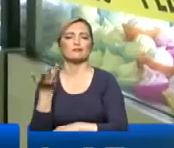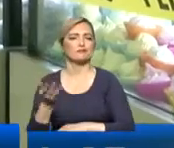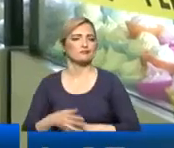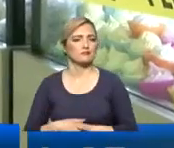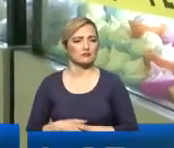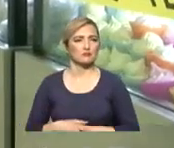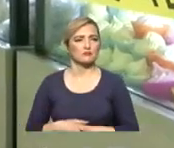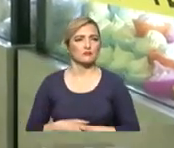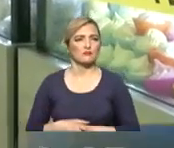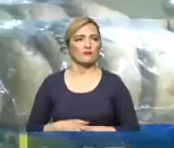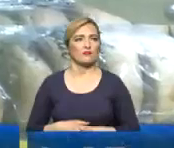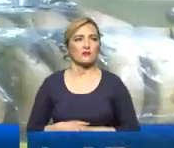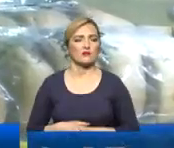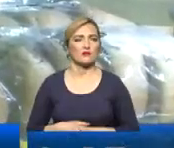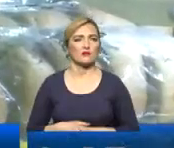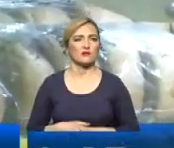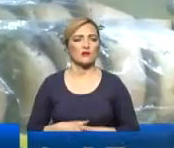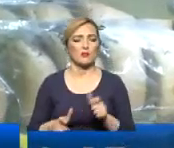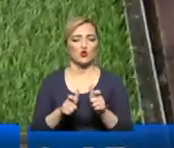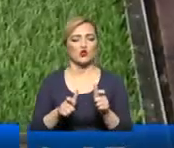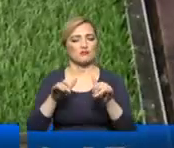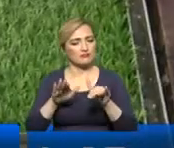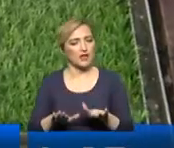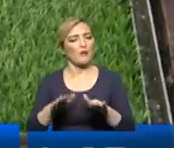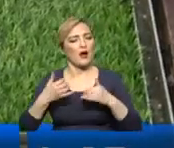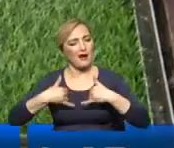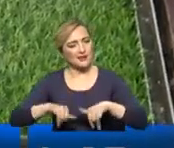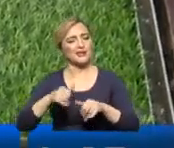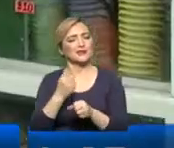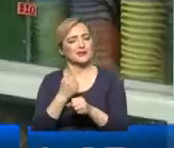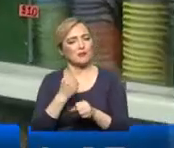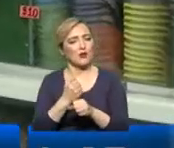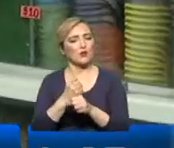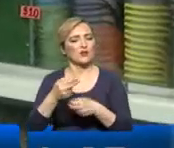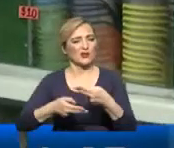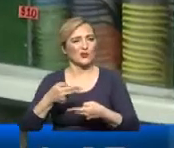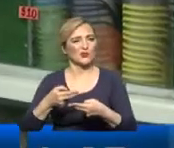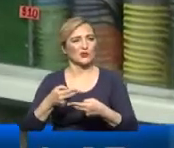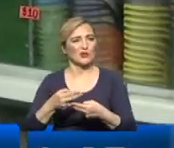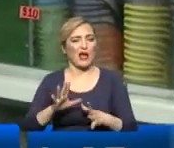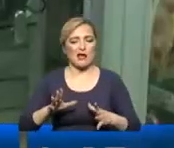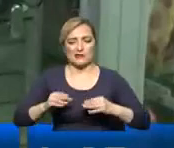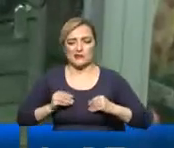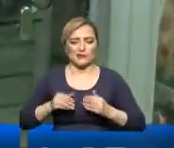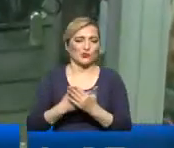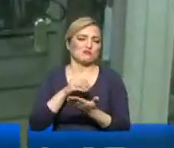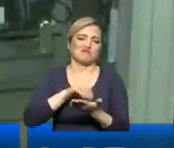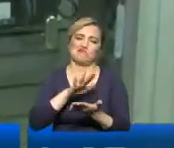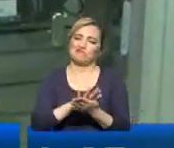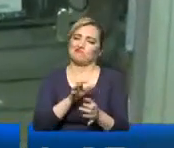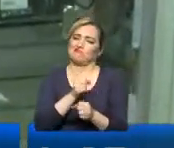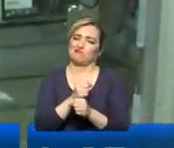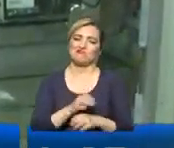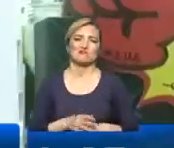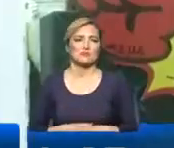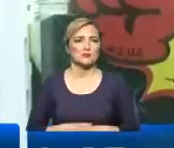negocio. Los que aún se mantienen, en cambio, se adaptan a la nueva normalidad. Reconocen que de ahora en adelante, para seguridad de